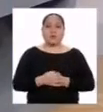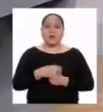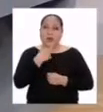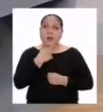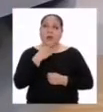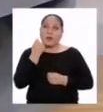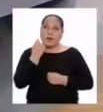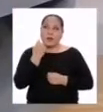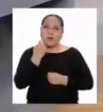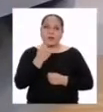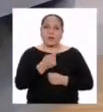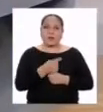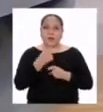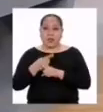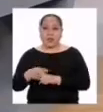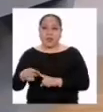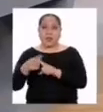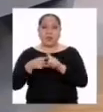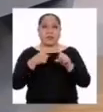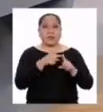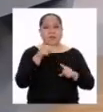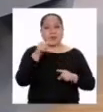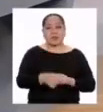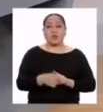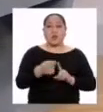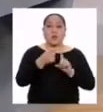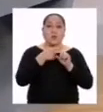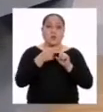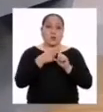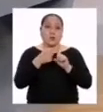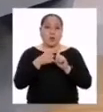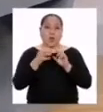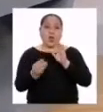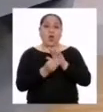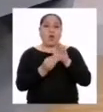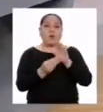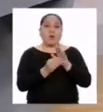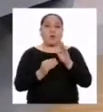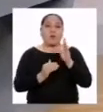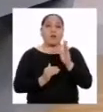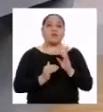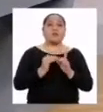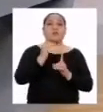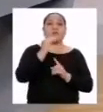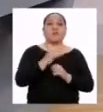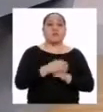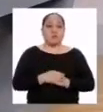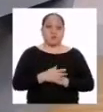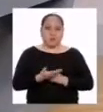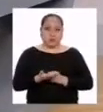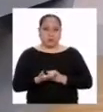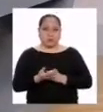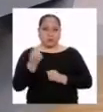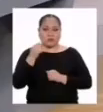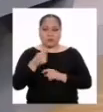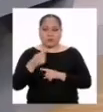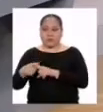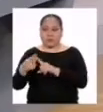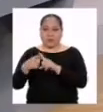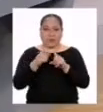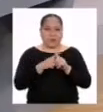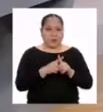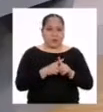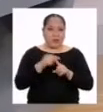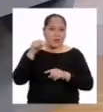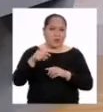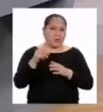Ya, entonces, la diversidad como algo positivo que suma a la evolución. Entonces las diferencias